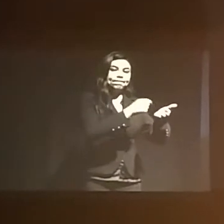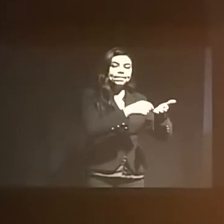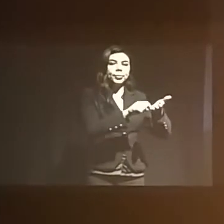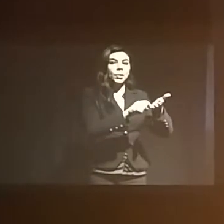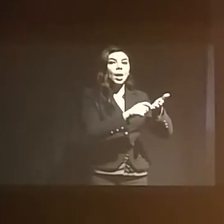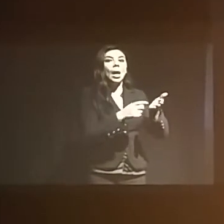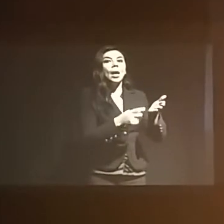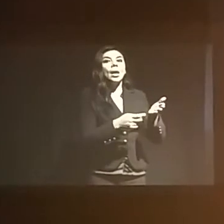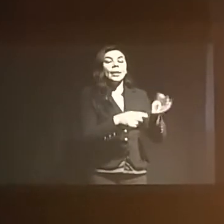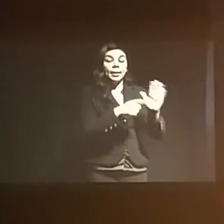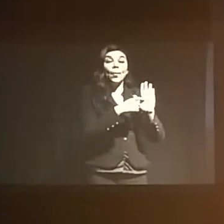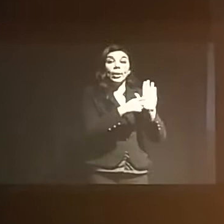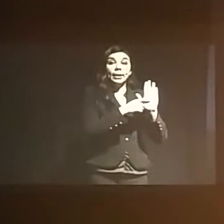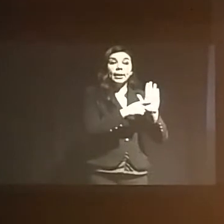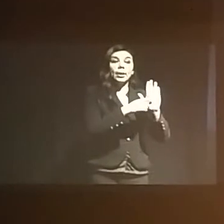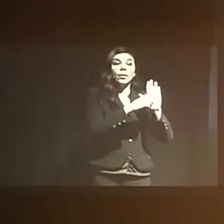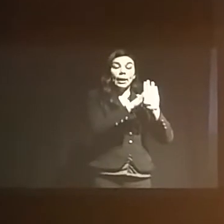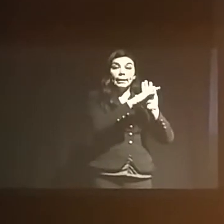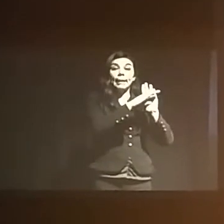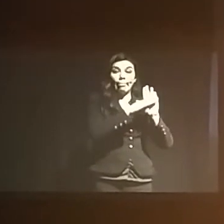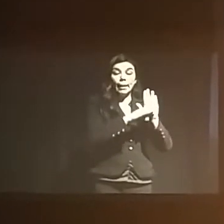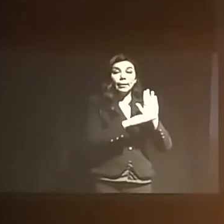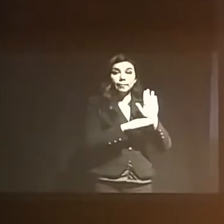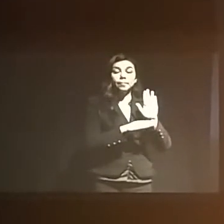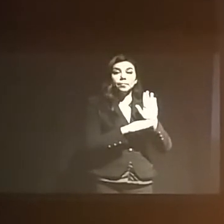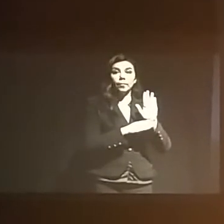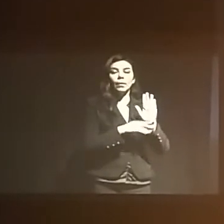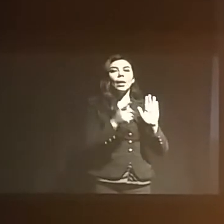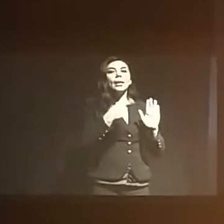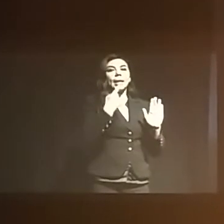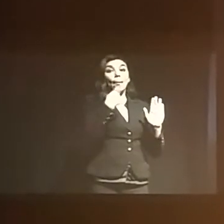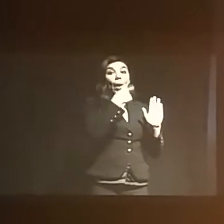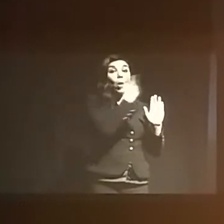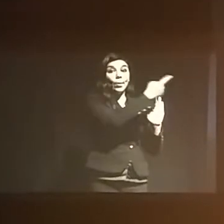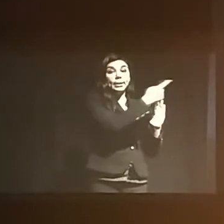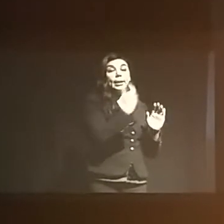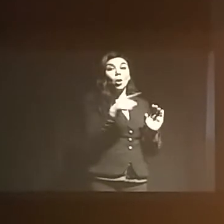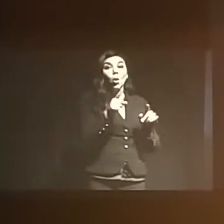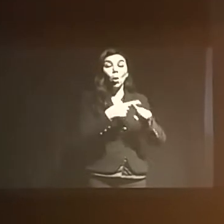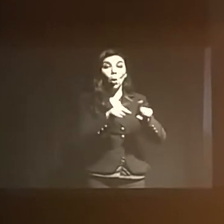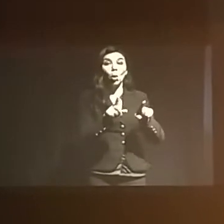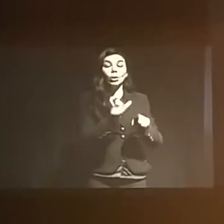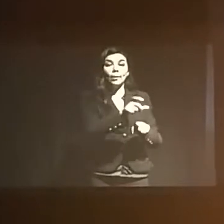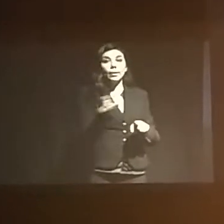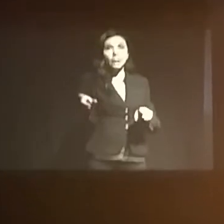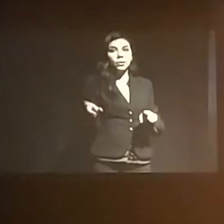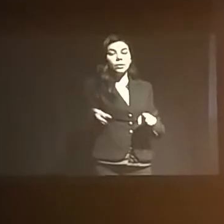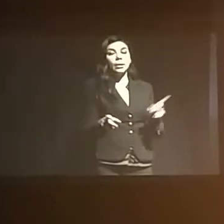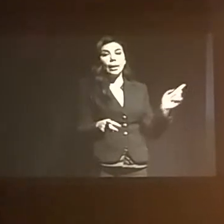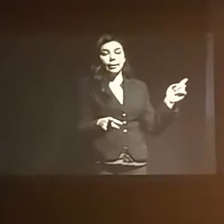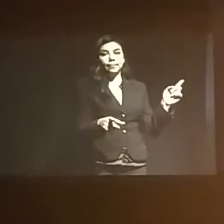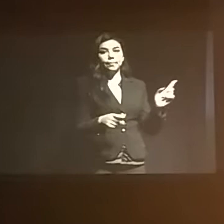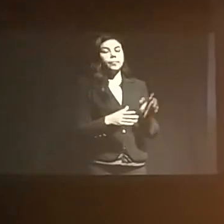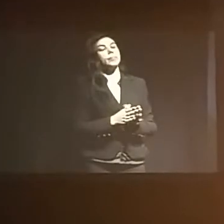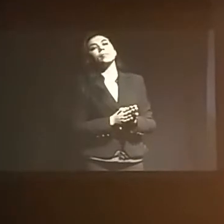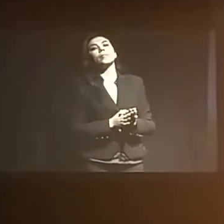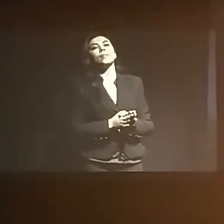que tenemos que tener homologados, que son los que les va a hablar el colega posteriormente, que se están incorporando en la nueva